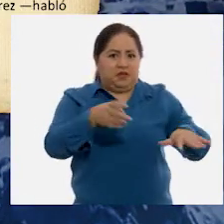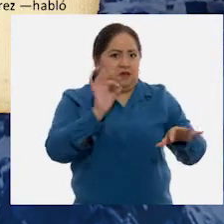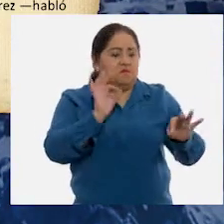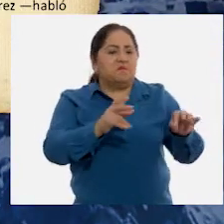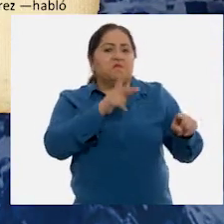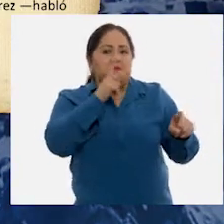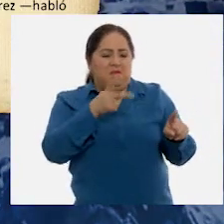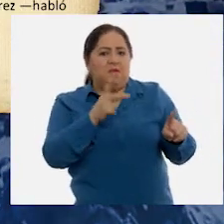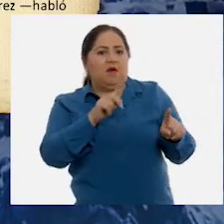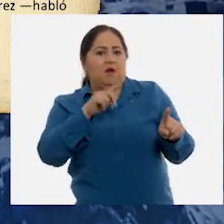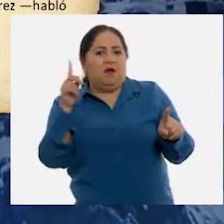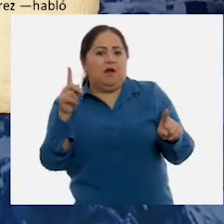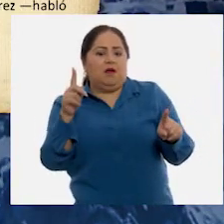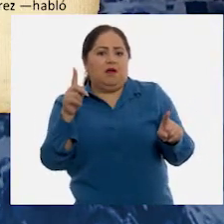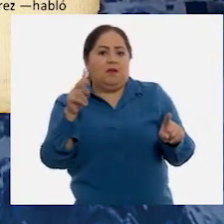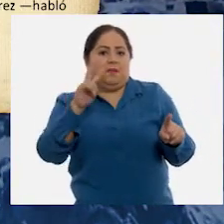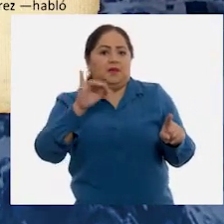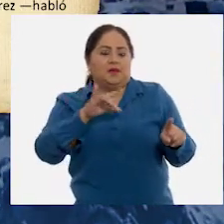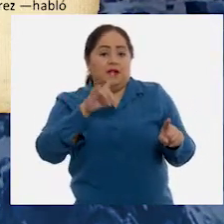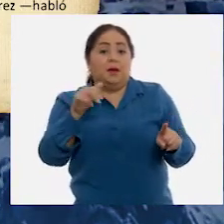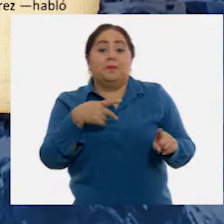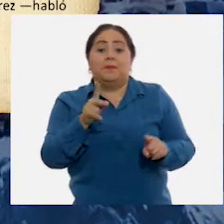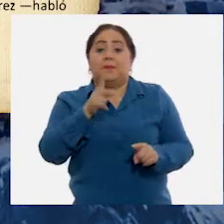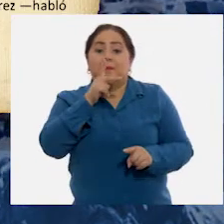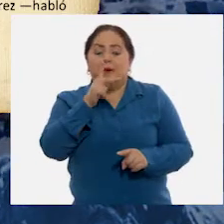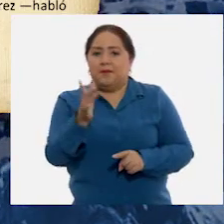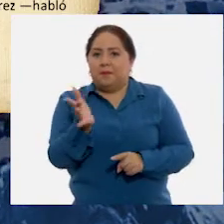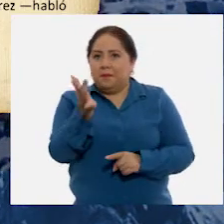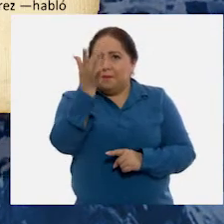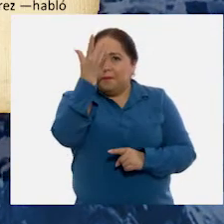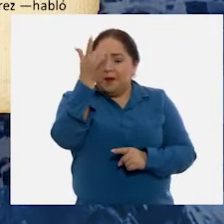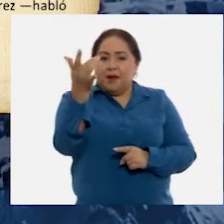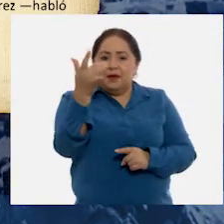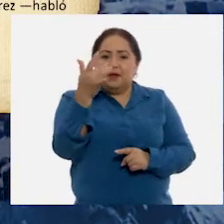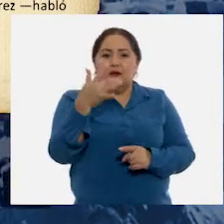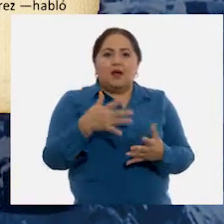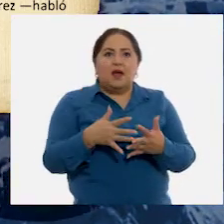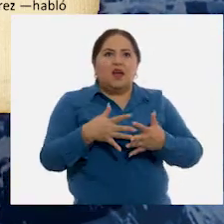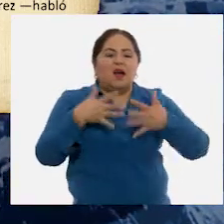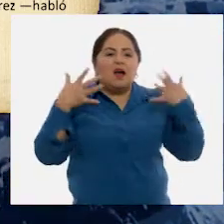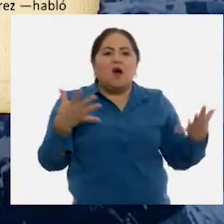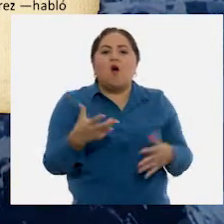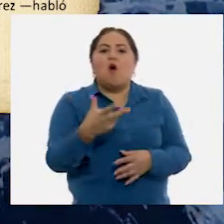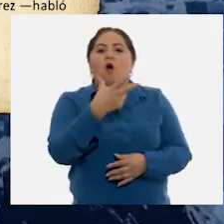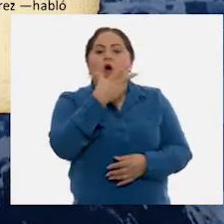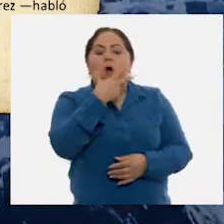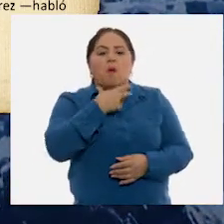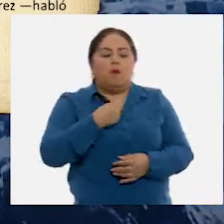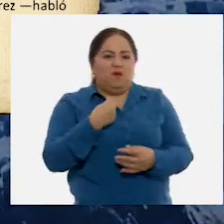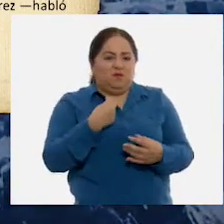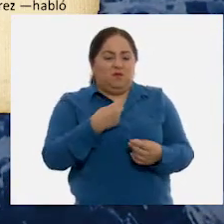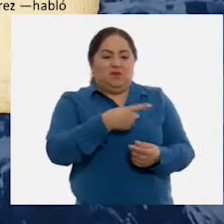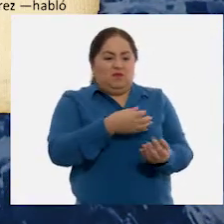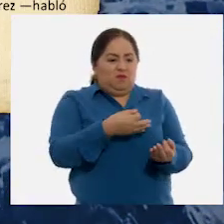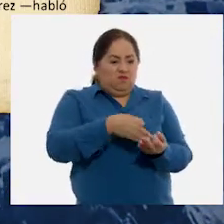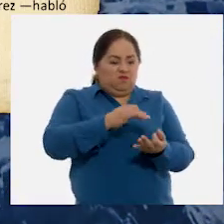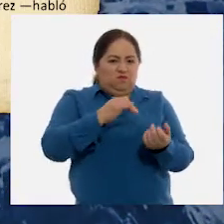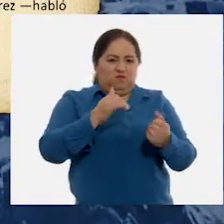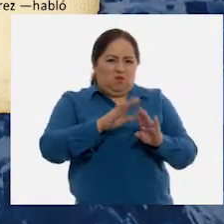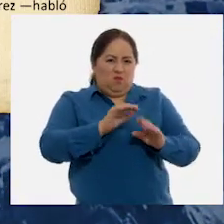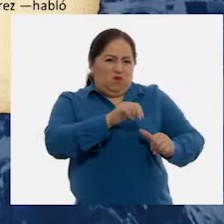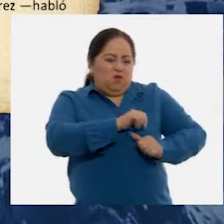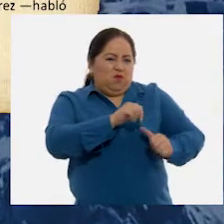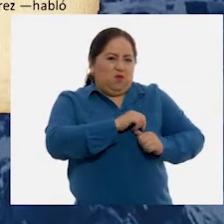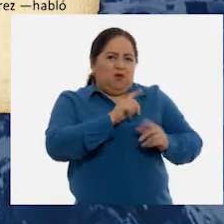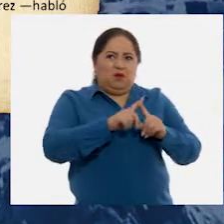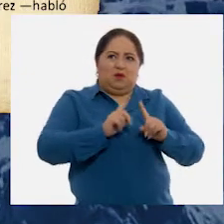correctas, como Villa, la palabra mágica, el gran hombre que se esboza, el guerrero invicto que ejerce